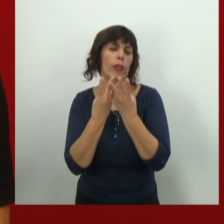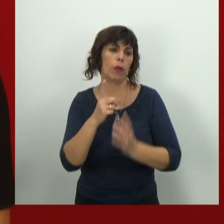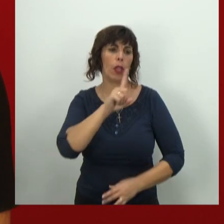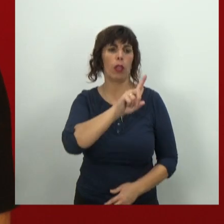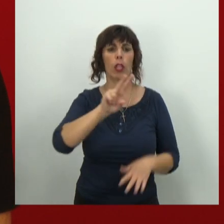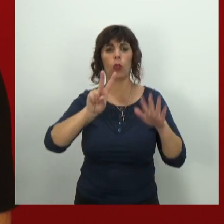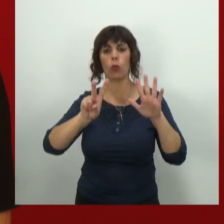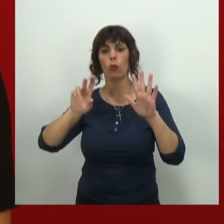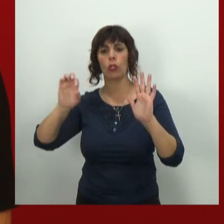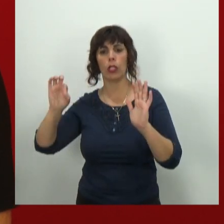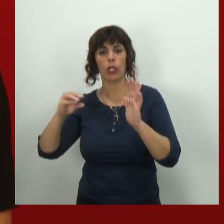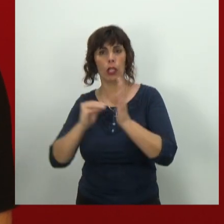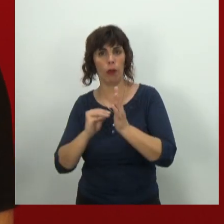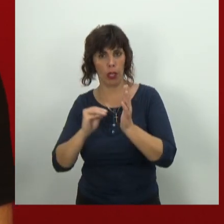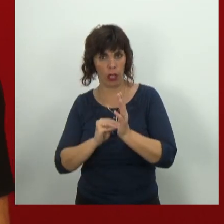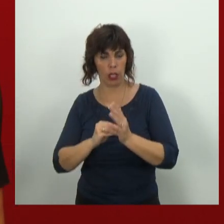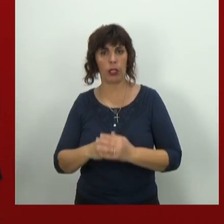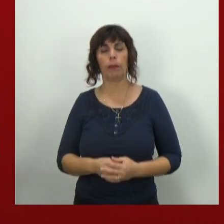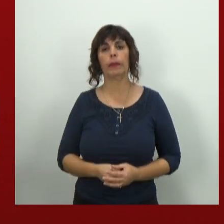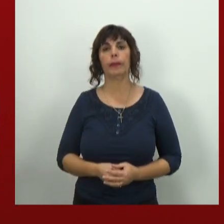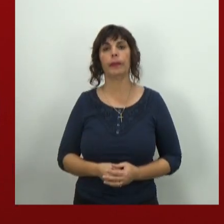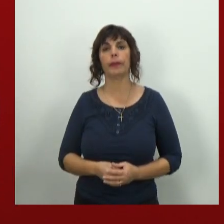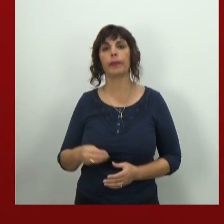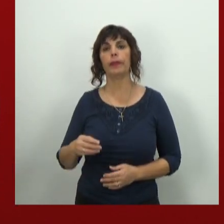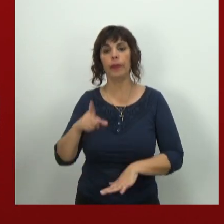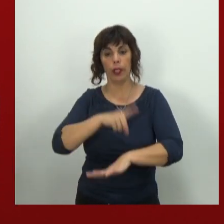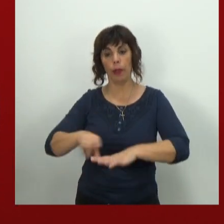170 veces. En el evangelio de Juan,